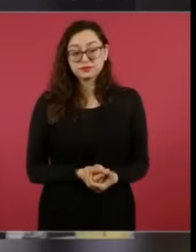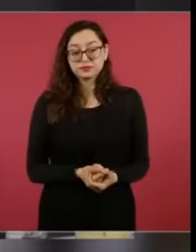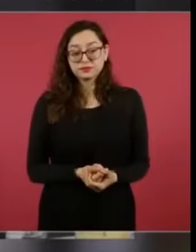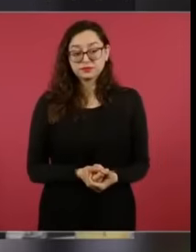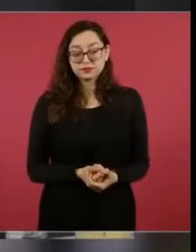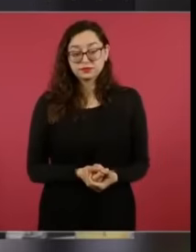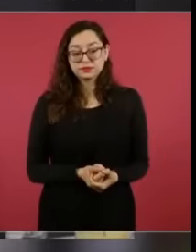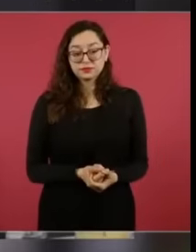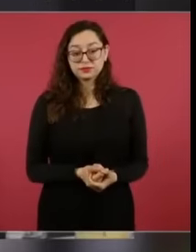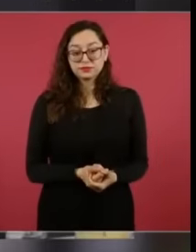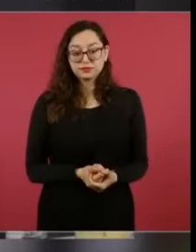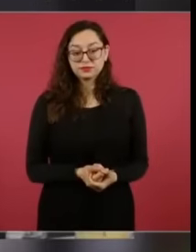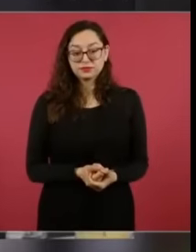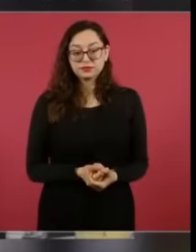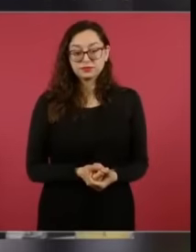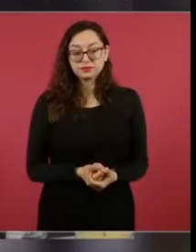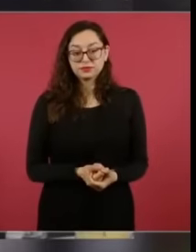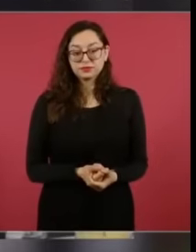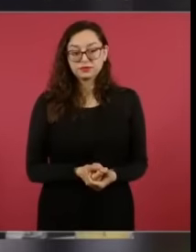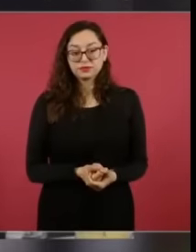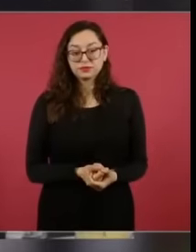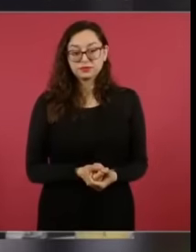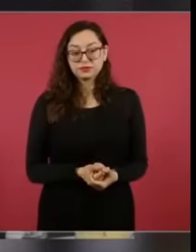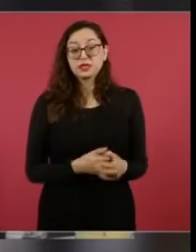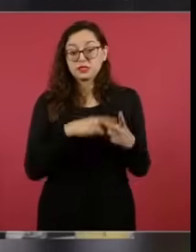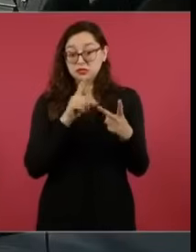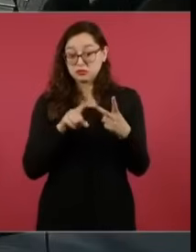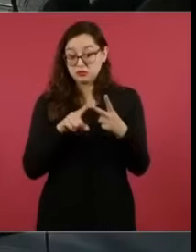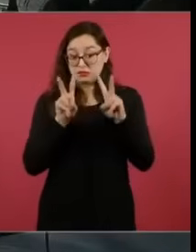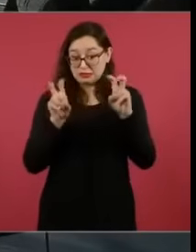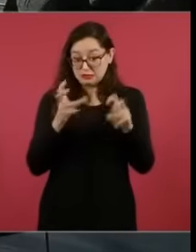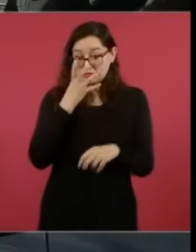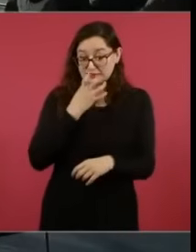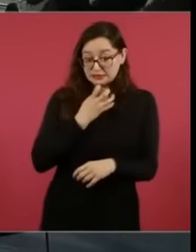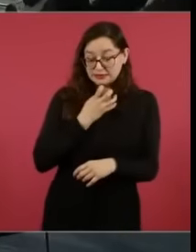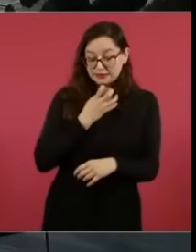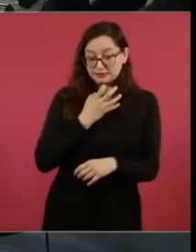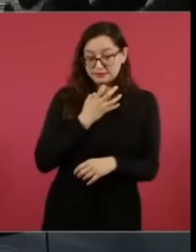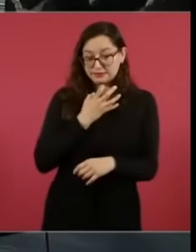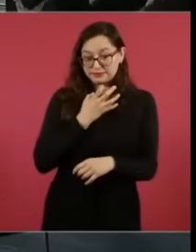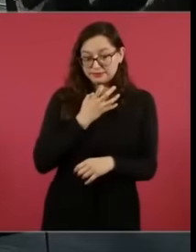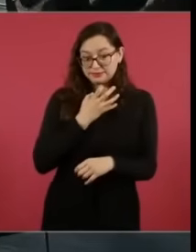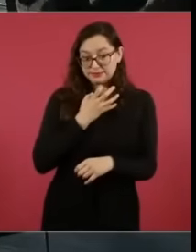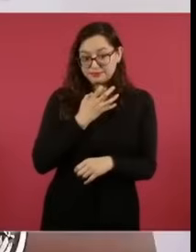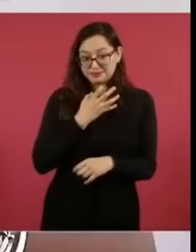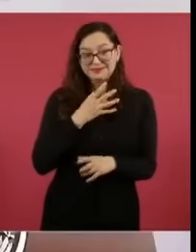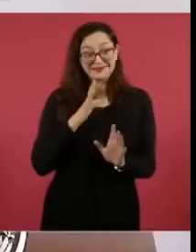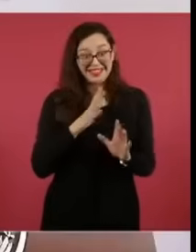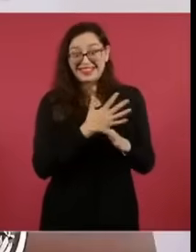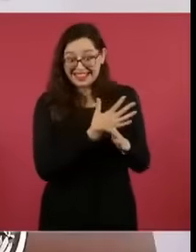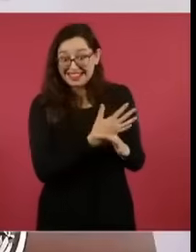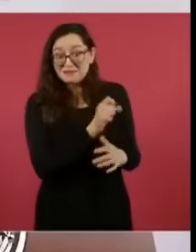in Mexico. Remesas para reducir la pobreza en México. También esto es muy triste. Y esto es muy triste.